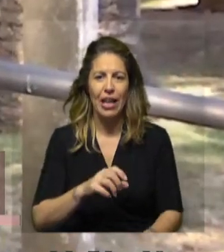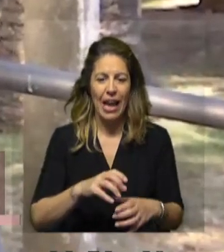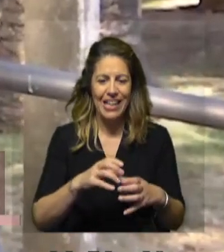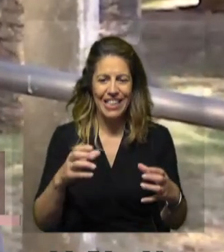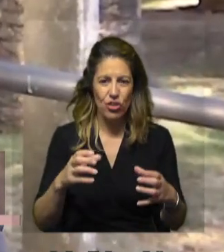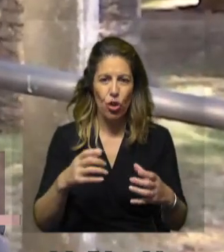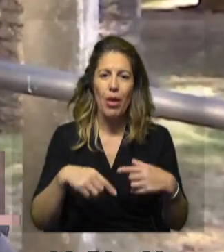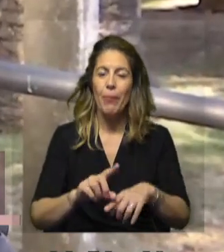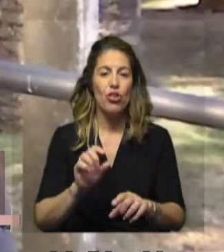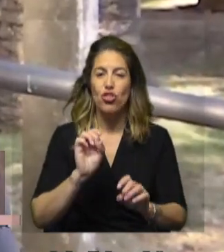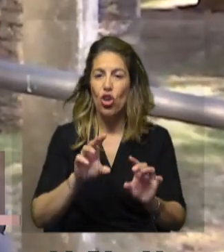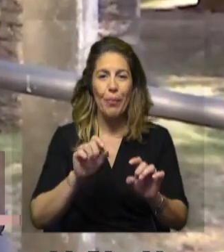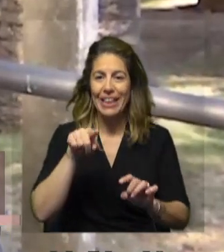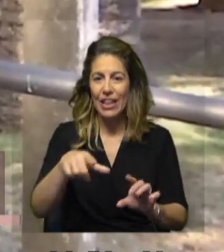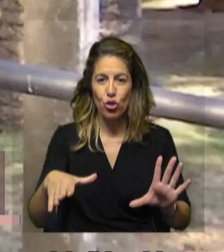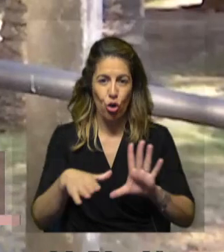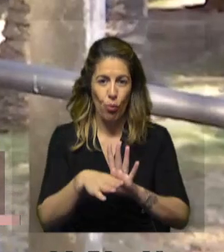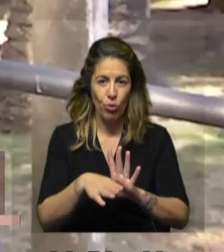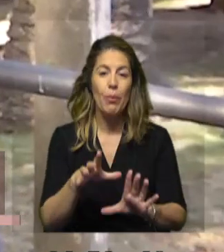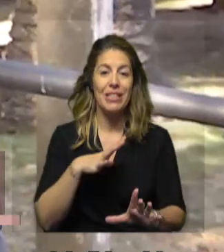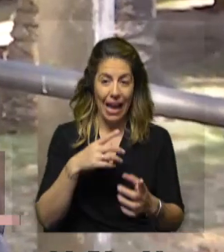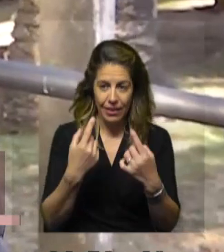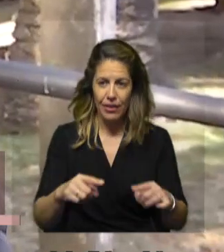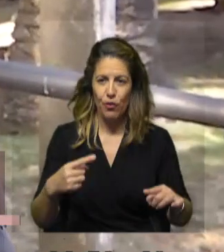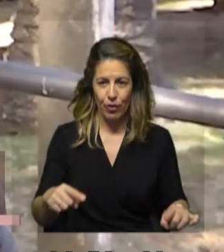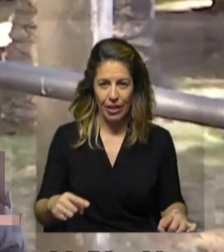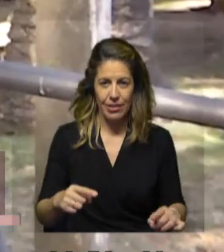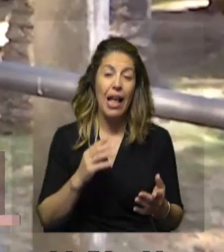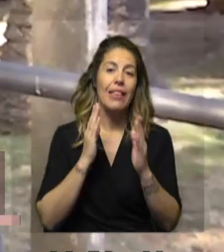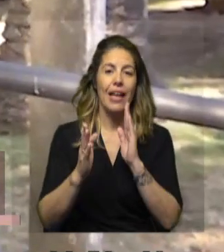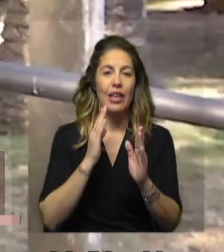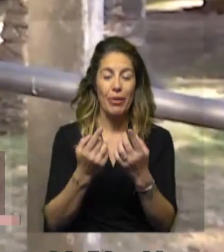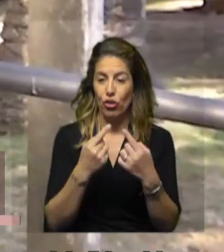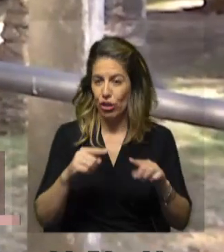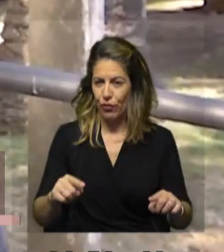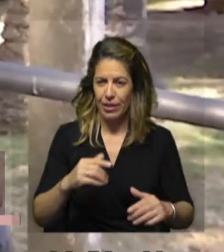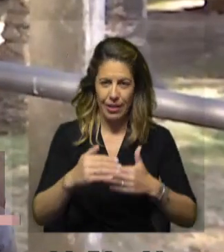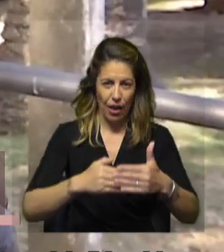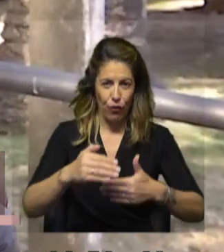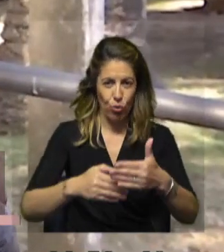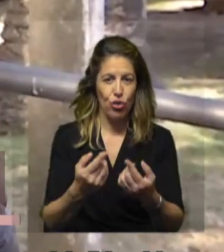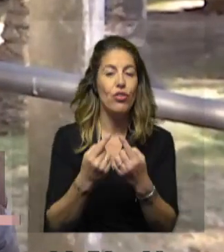tienen solo eso en común y tienen otras diferencias, se tratan en forma diferente, tienen evolución diferente.